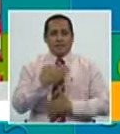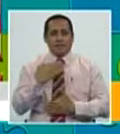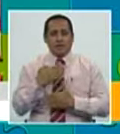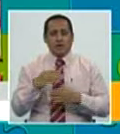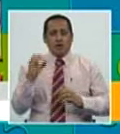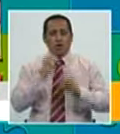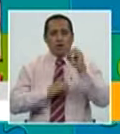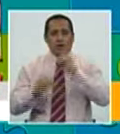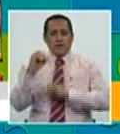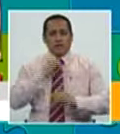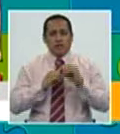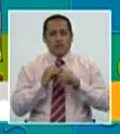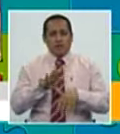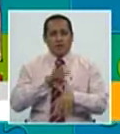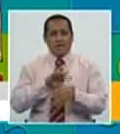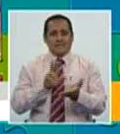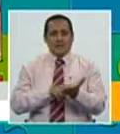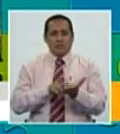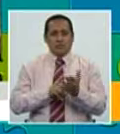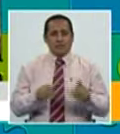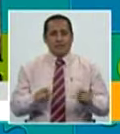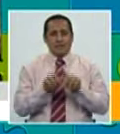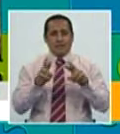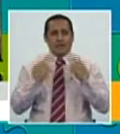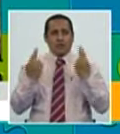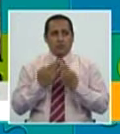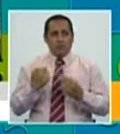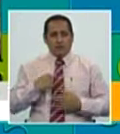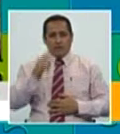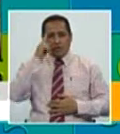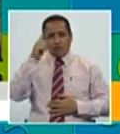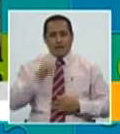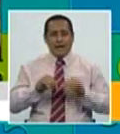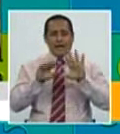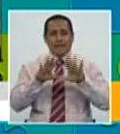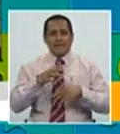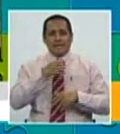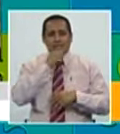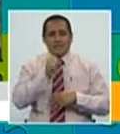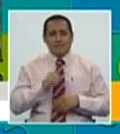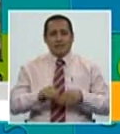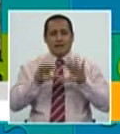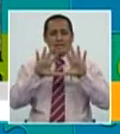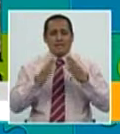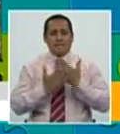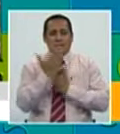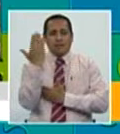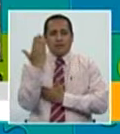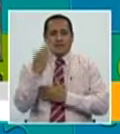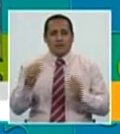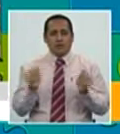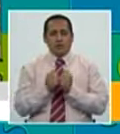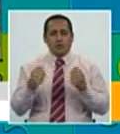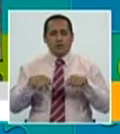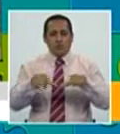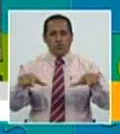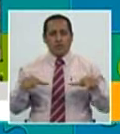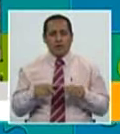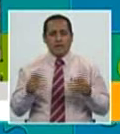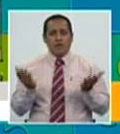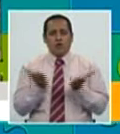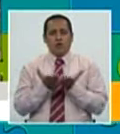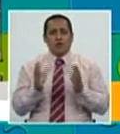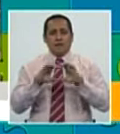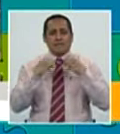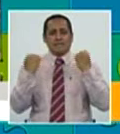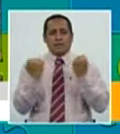con Discapacidad, organizado por ESALUD. El evento se inaugurará el 10 de diciembre a las 10 de la mañana, en las